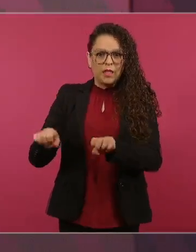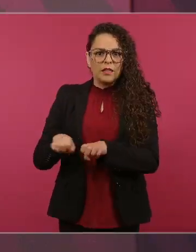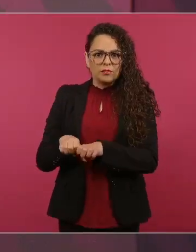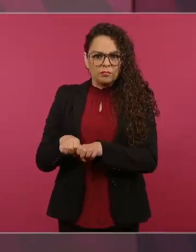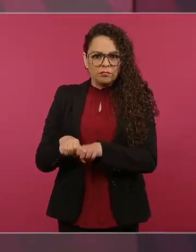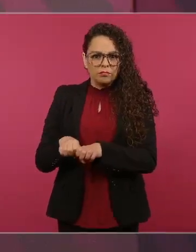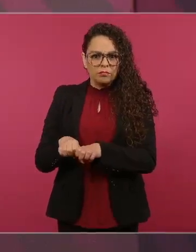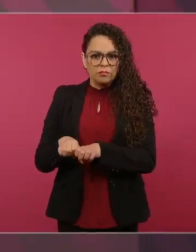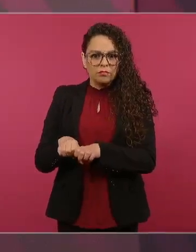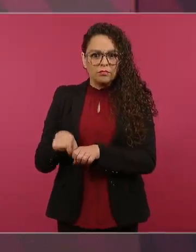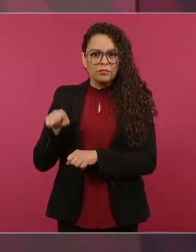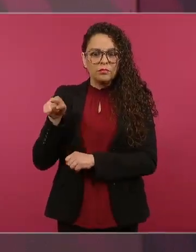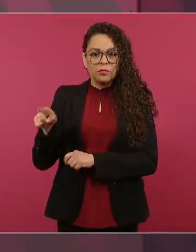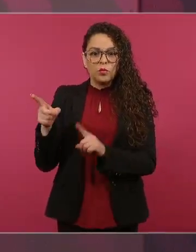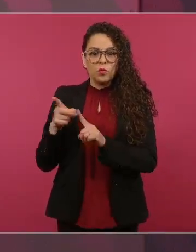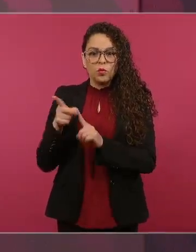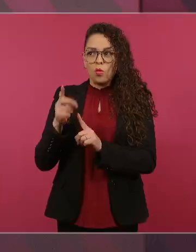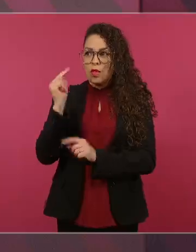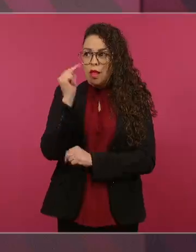en el Comando Norte,